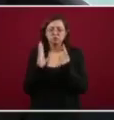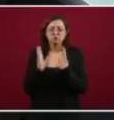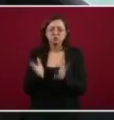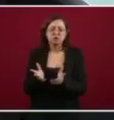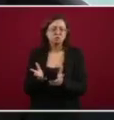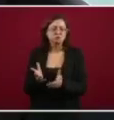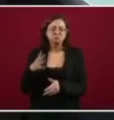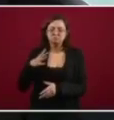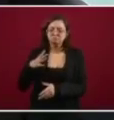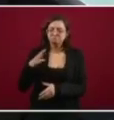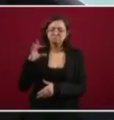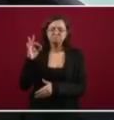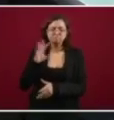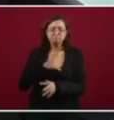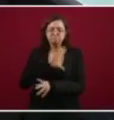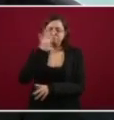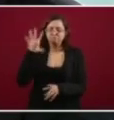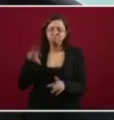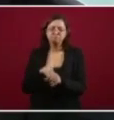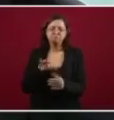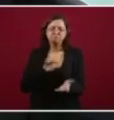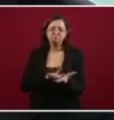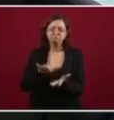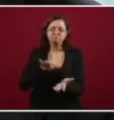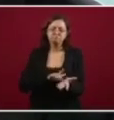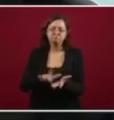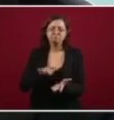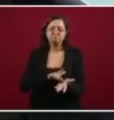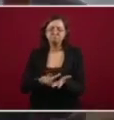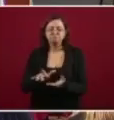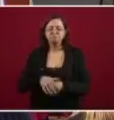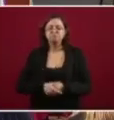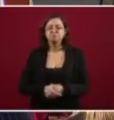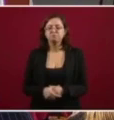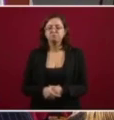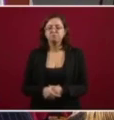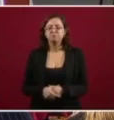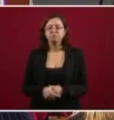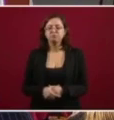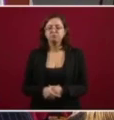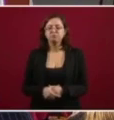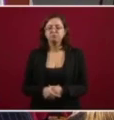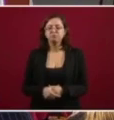el apoyo de las autoridades.